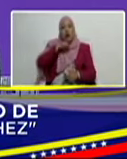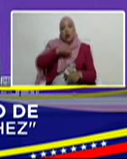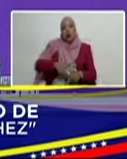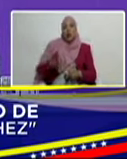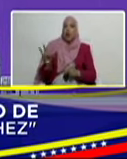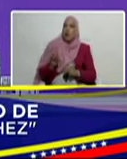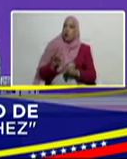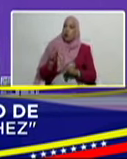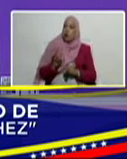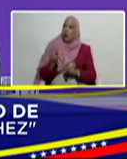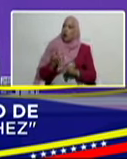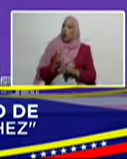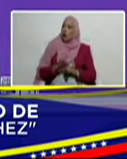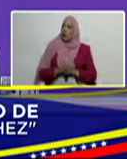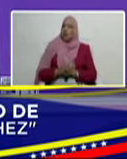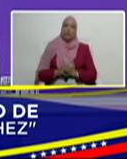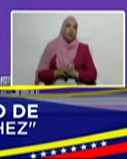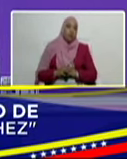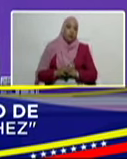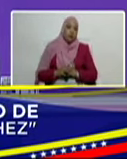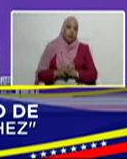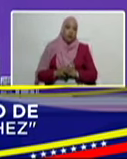Burós.